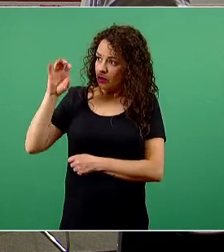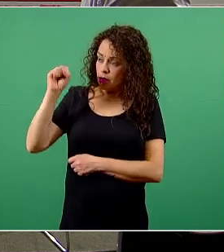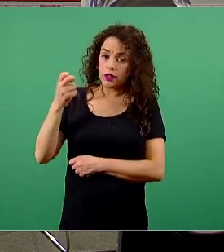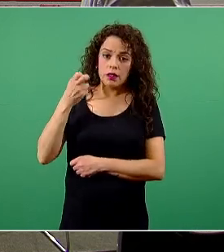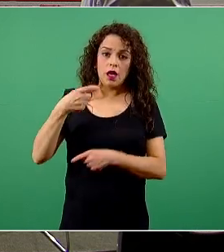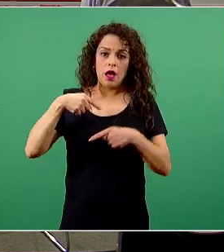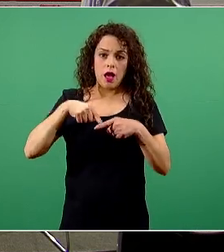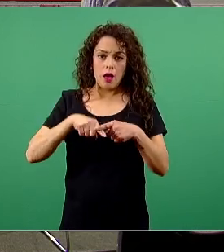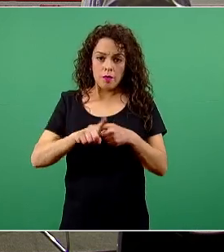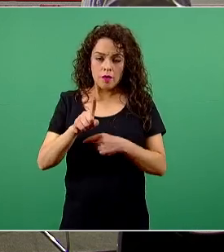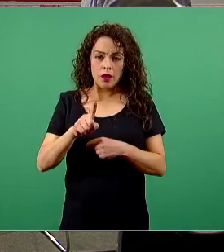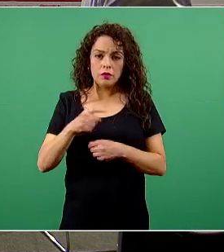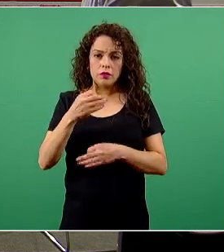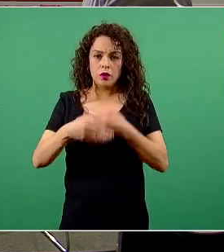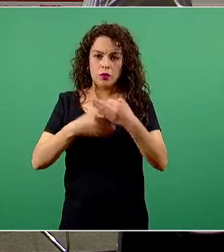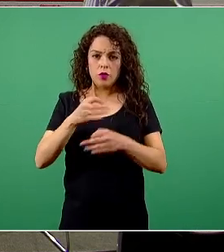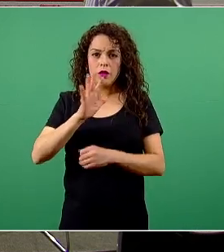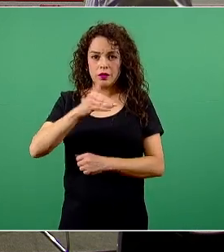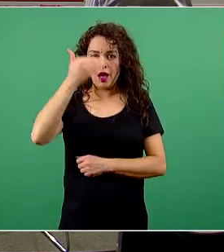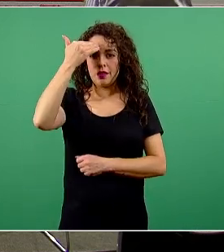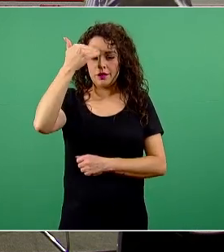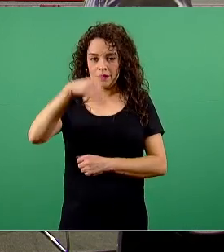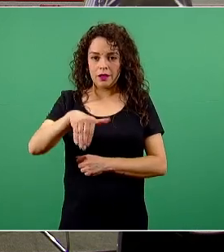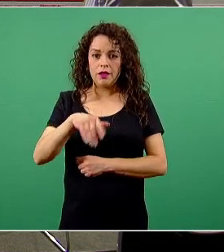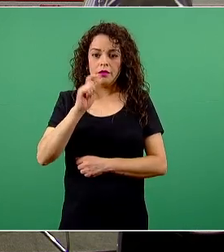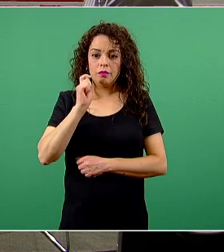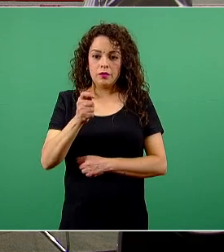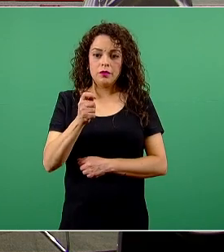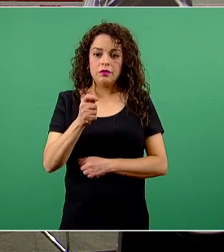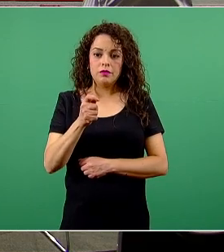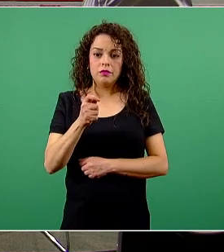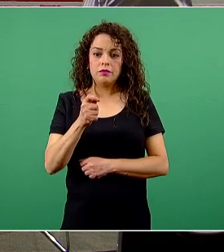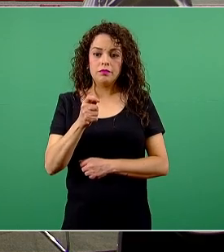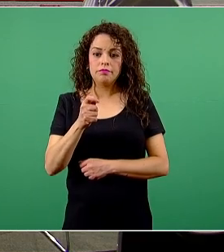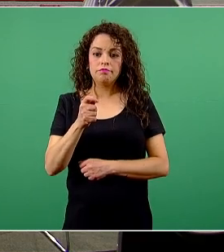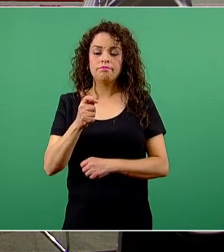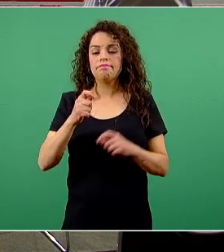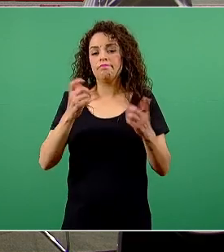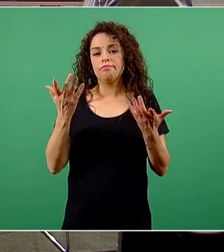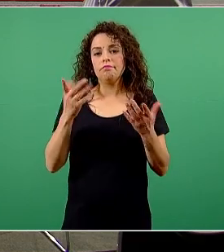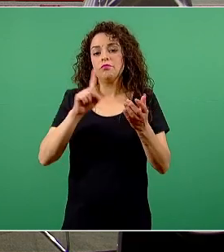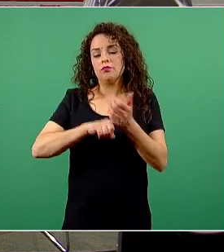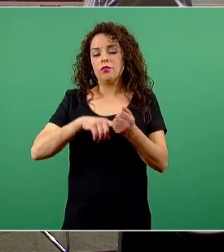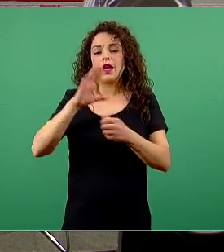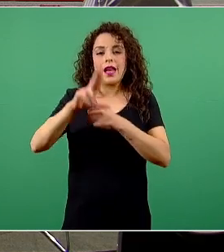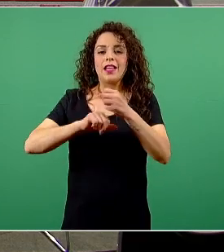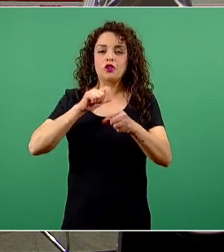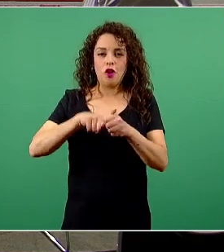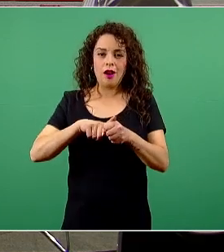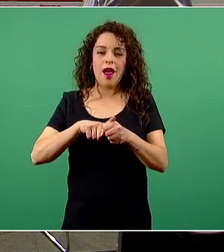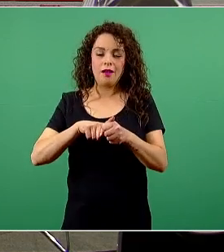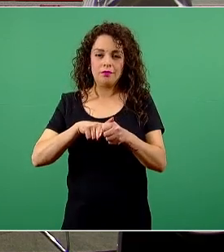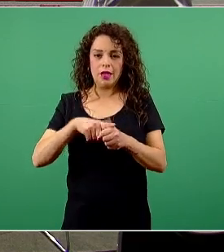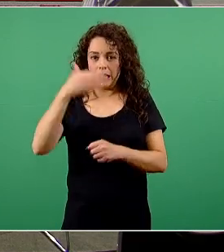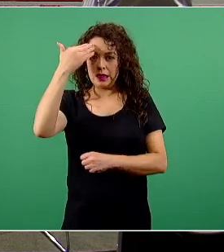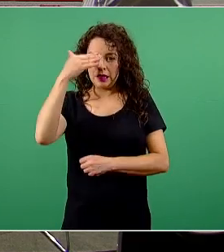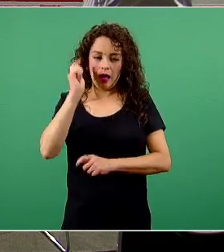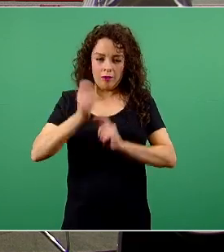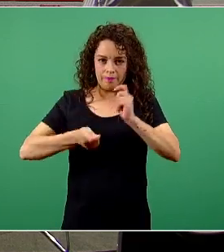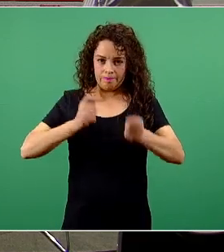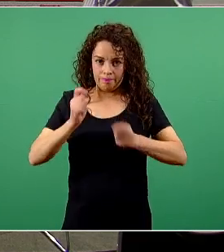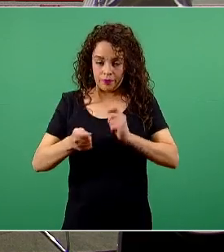obviamente a identificar y escalar las capacidades a nivel nacional. Como ustedes saben, para poder llevar a